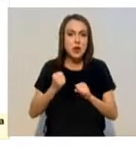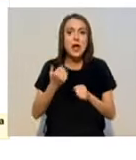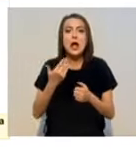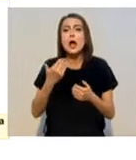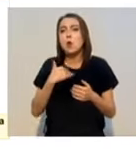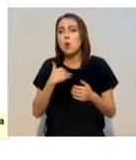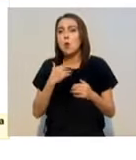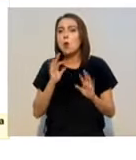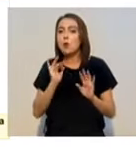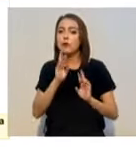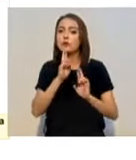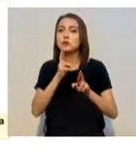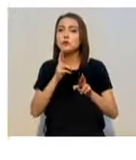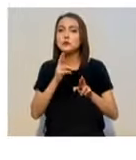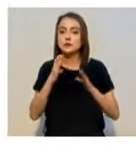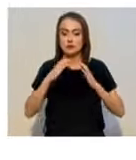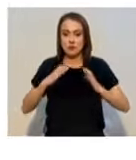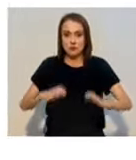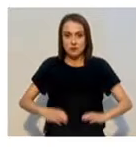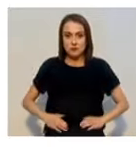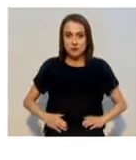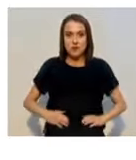hubo una respuesta del organismo